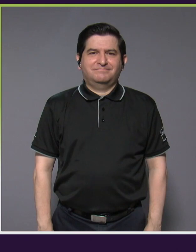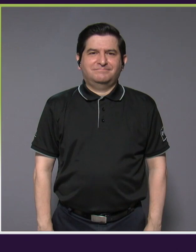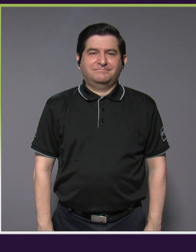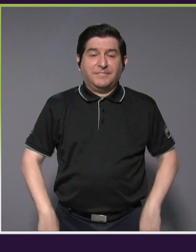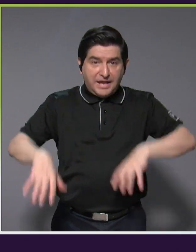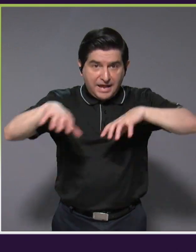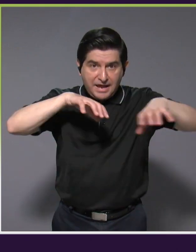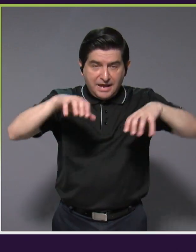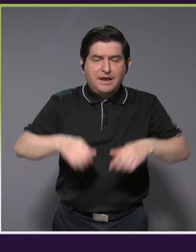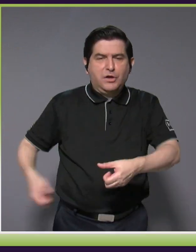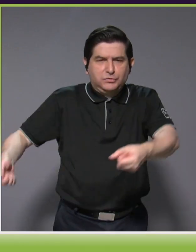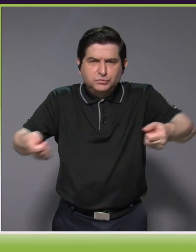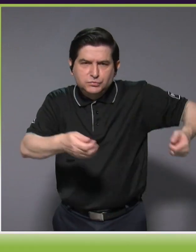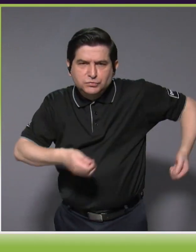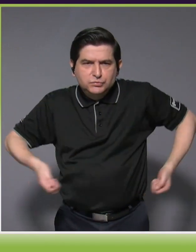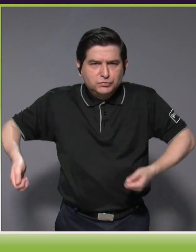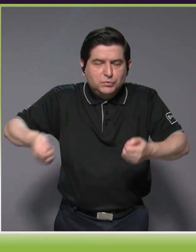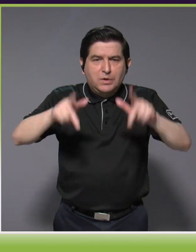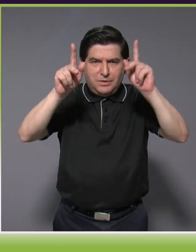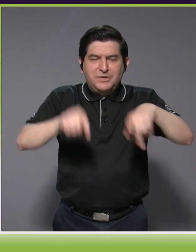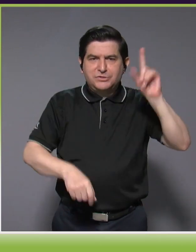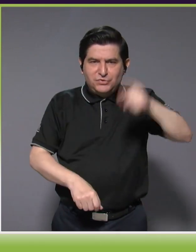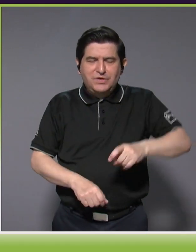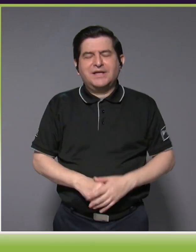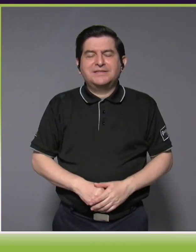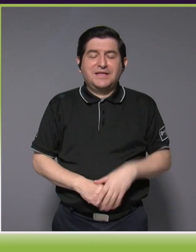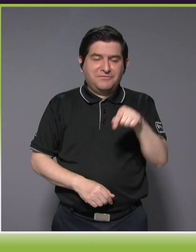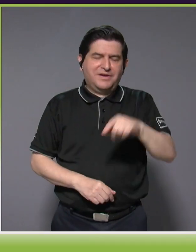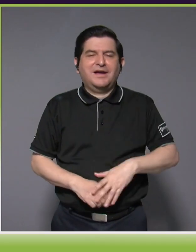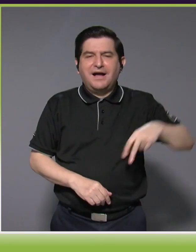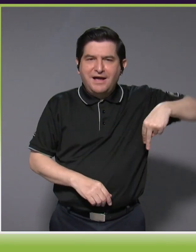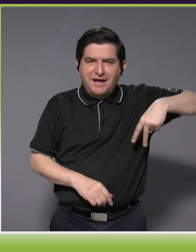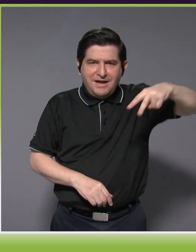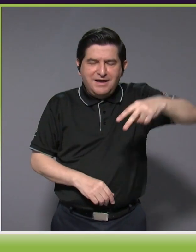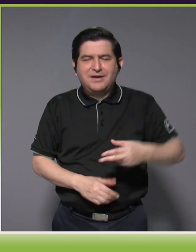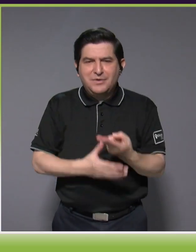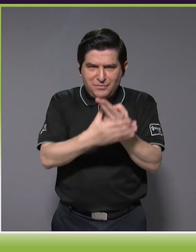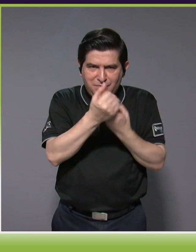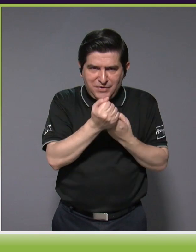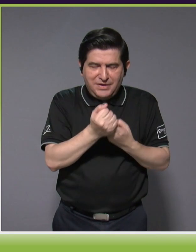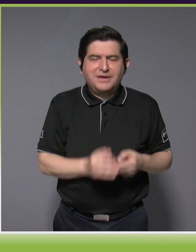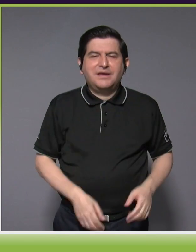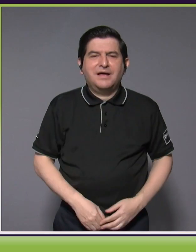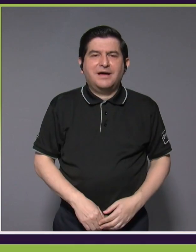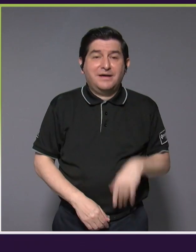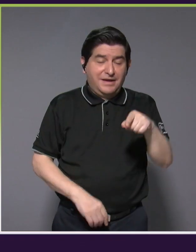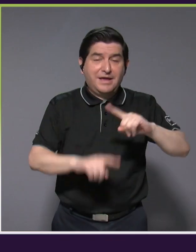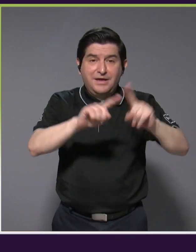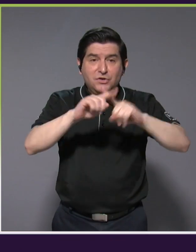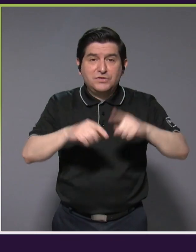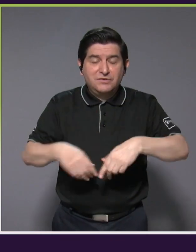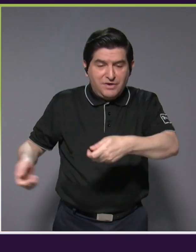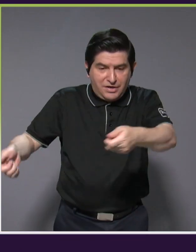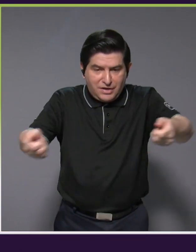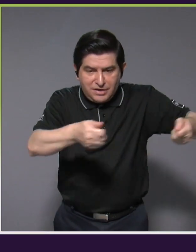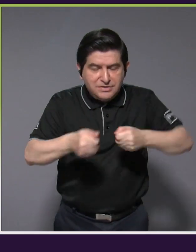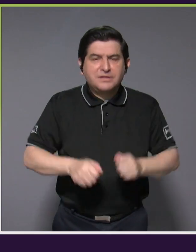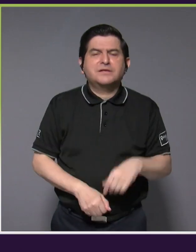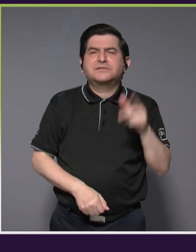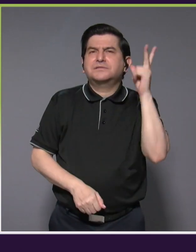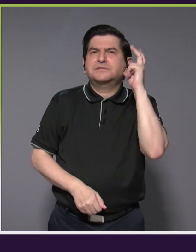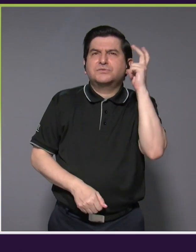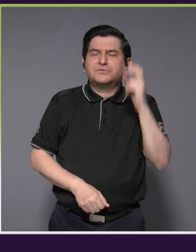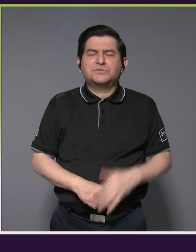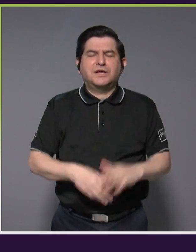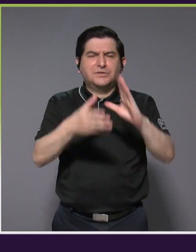En la dinámica de hula hula, las personas deberán caminar en parejas haciendo recorridos entre los hula hula y estar atentas a la narración de